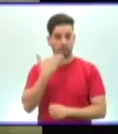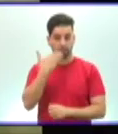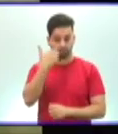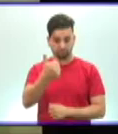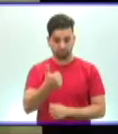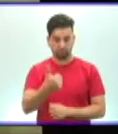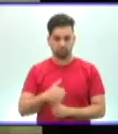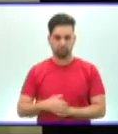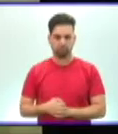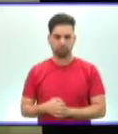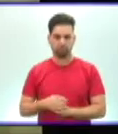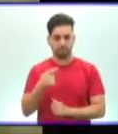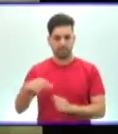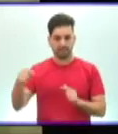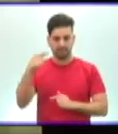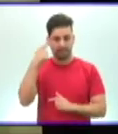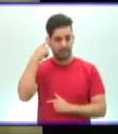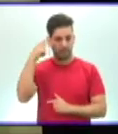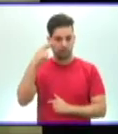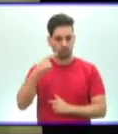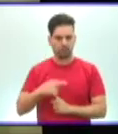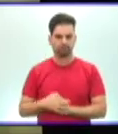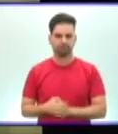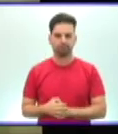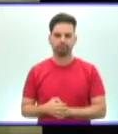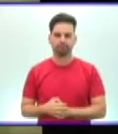que nos agobian.